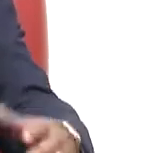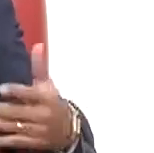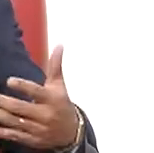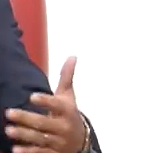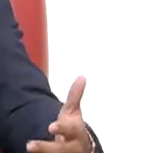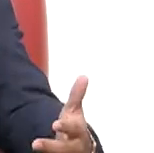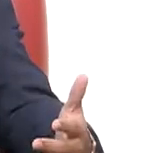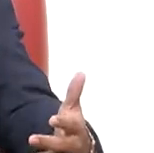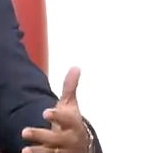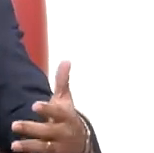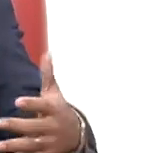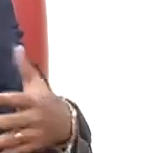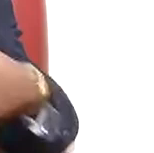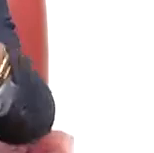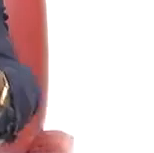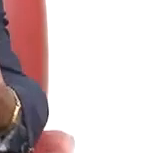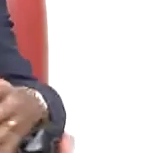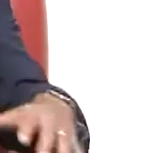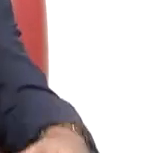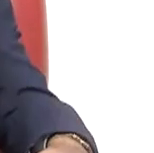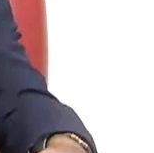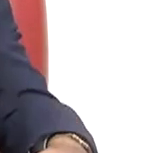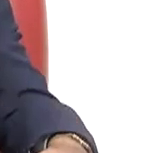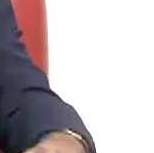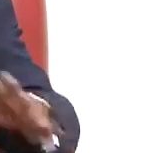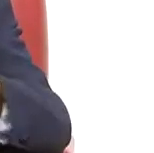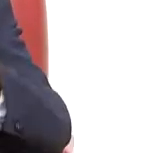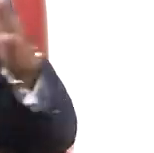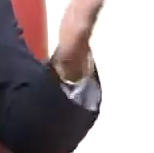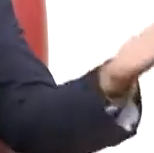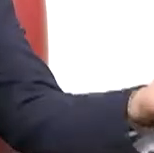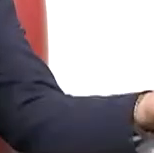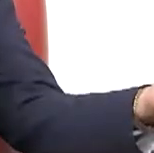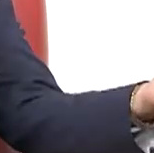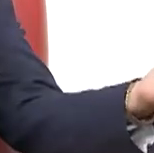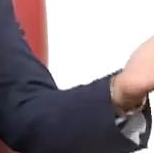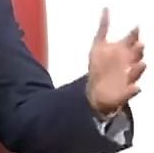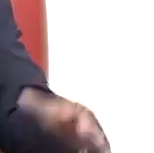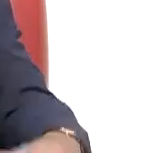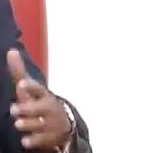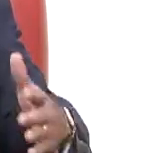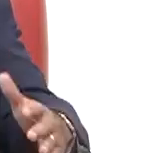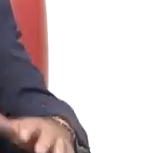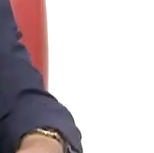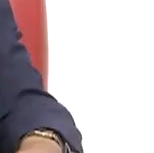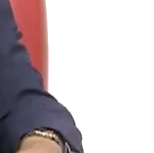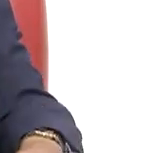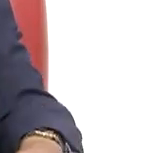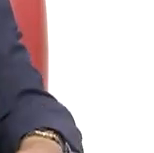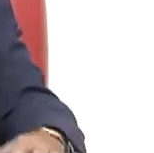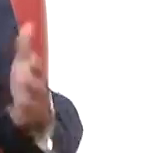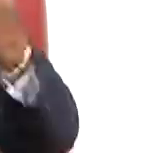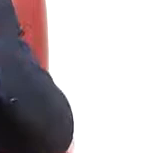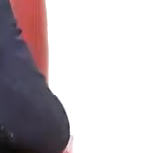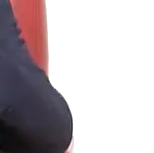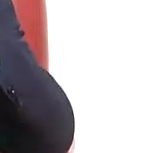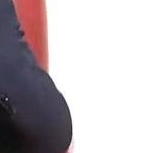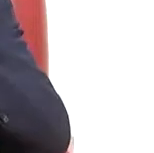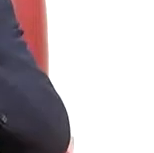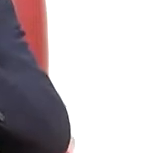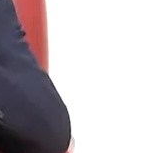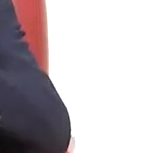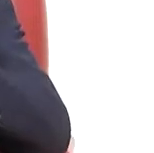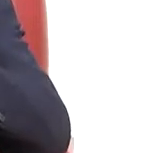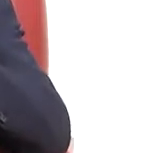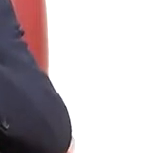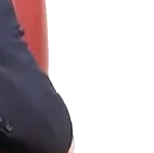años nos reconocían como solamente en el área clínica y la versatilidad que ha ido logrando en su práctica profesional ha hecho que la